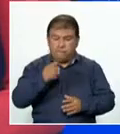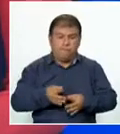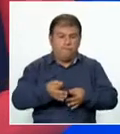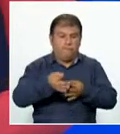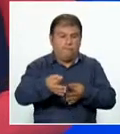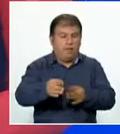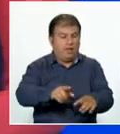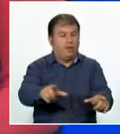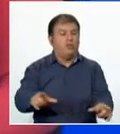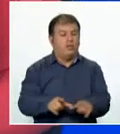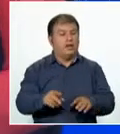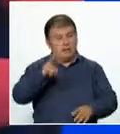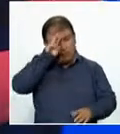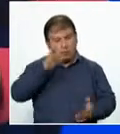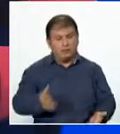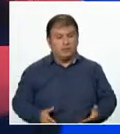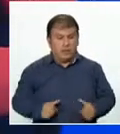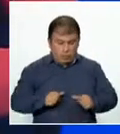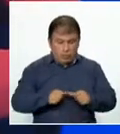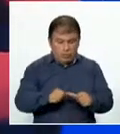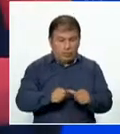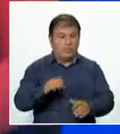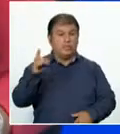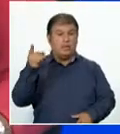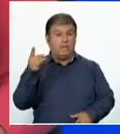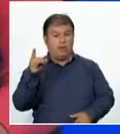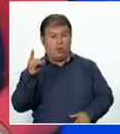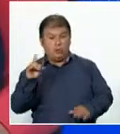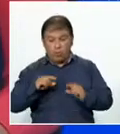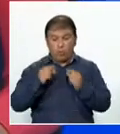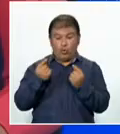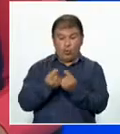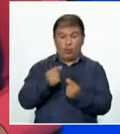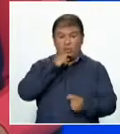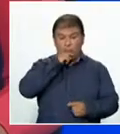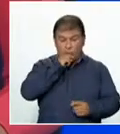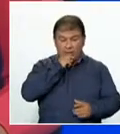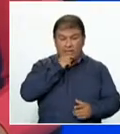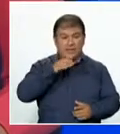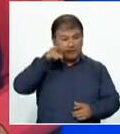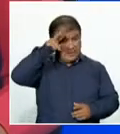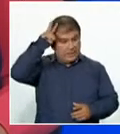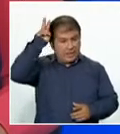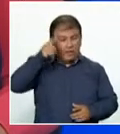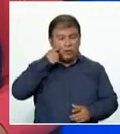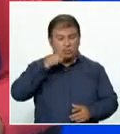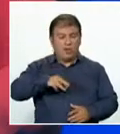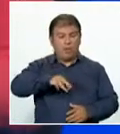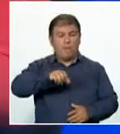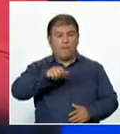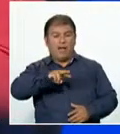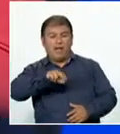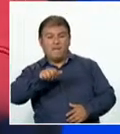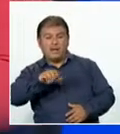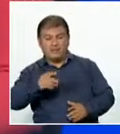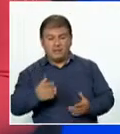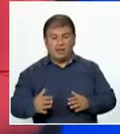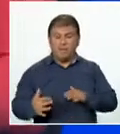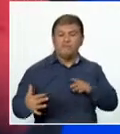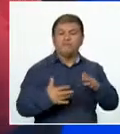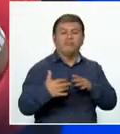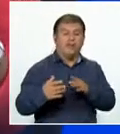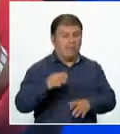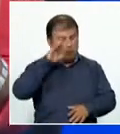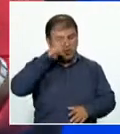tantas zonas de nuestro país. Seguimos en Bolivia, un grupo de mujeres indígenas conocidas como mamachas se enfrentó a la